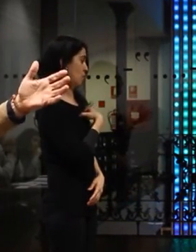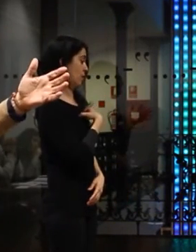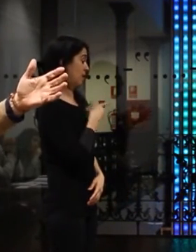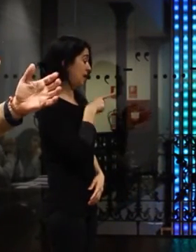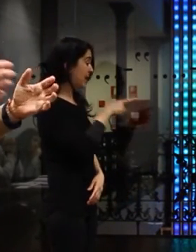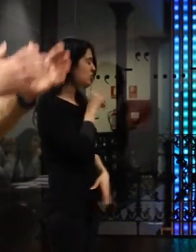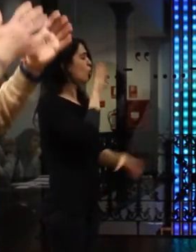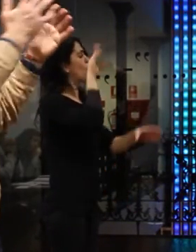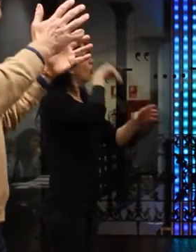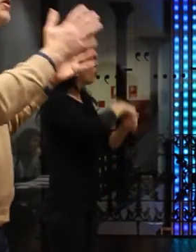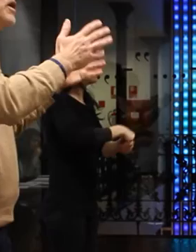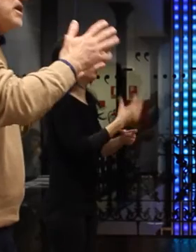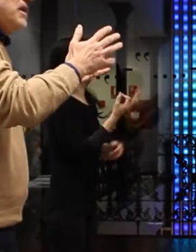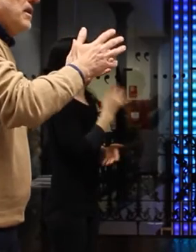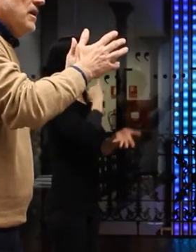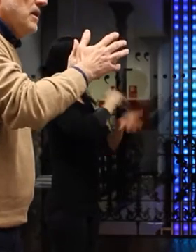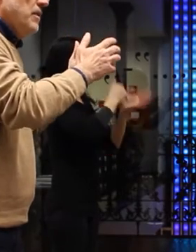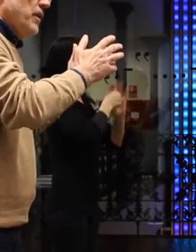sistema neoliberal en el que